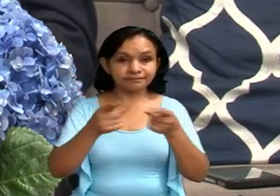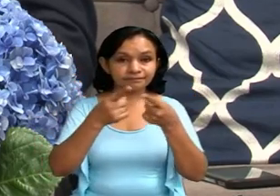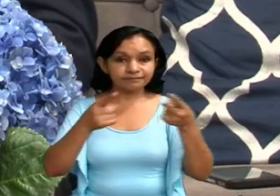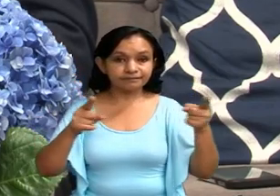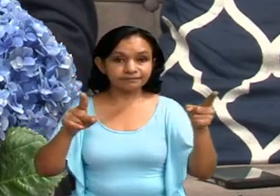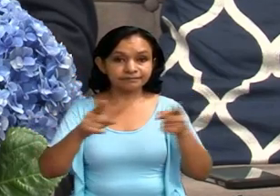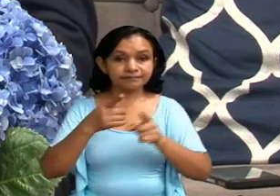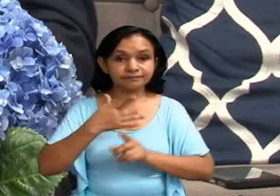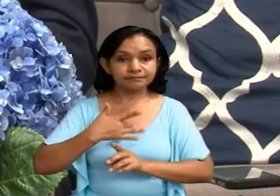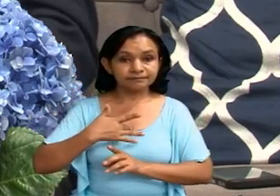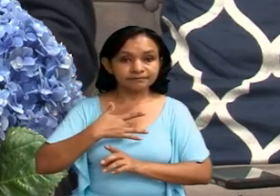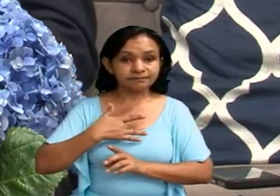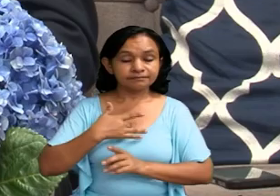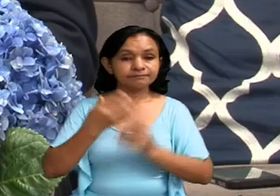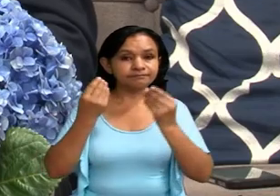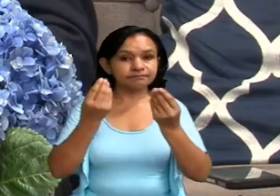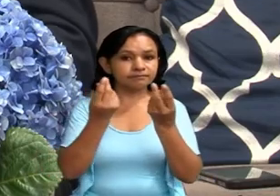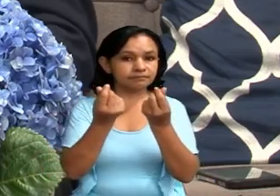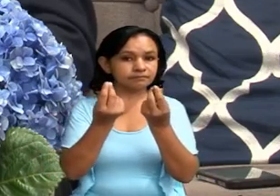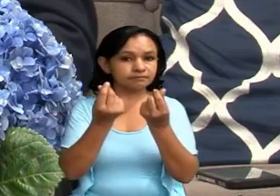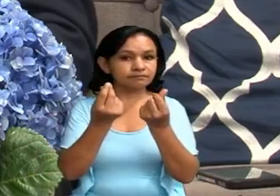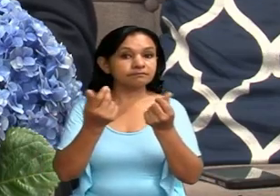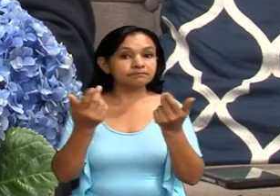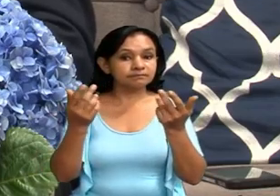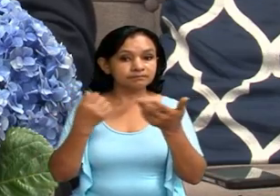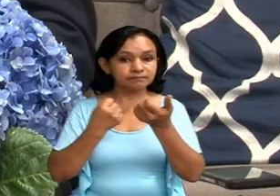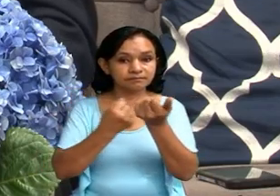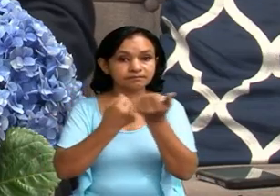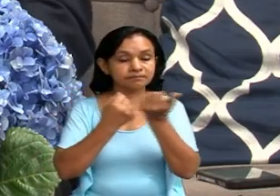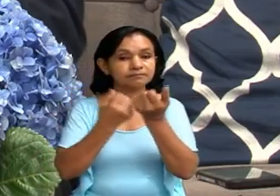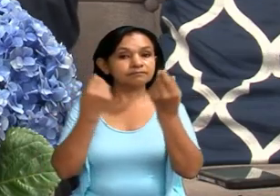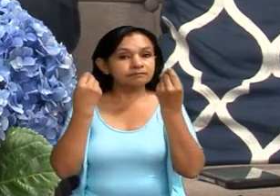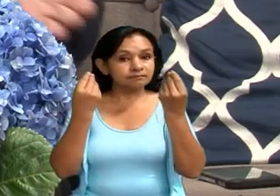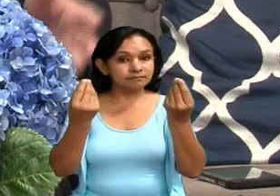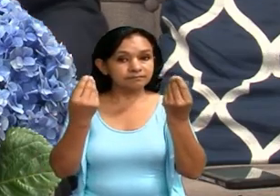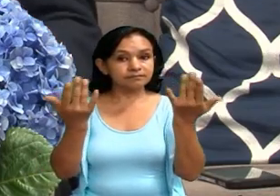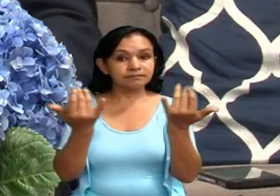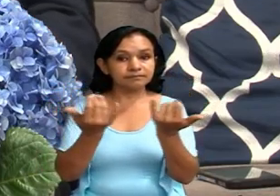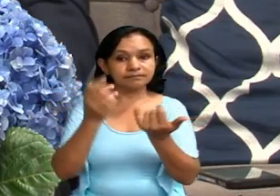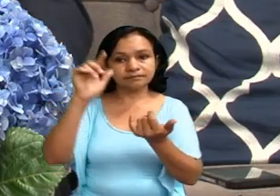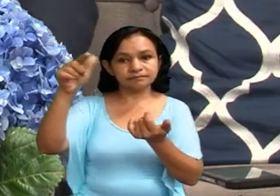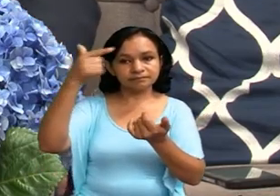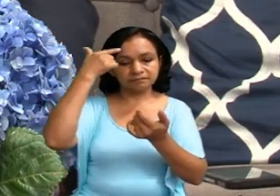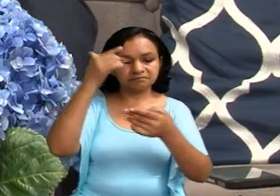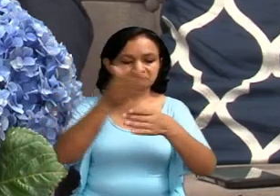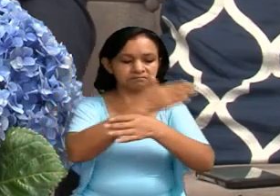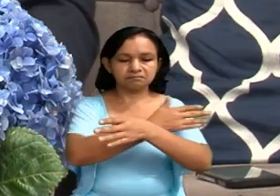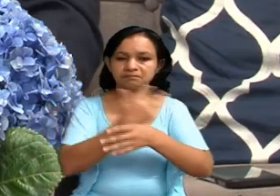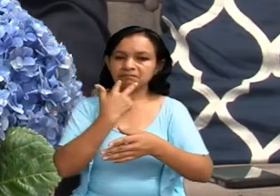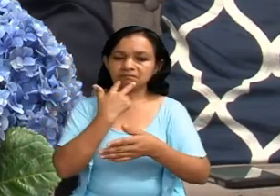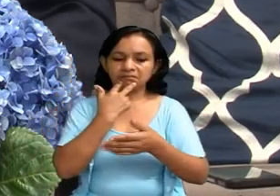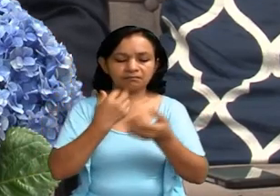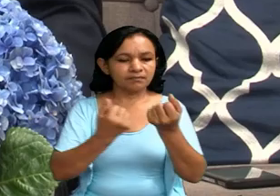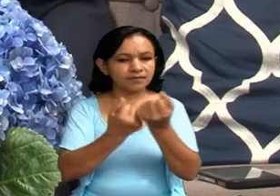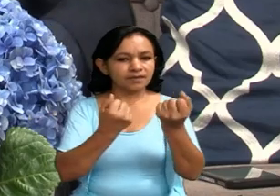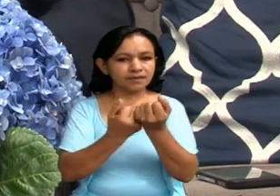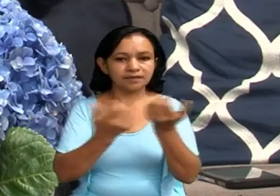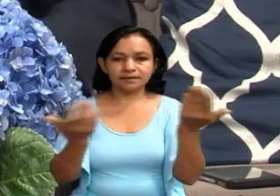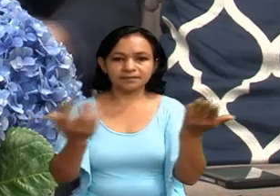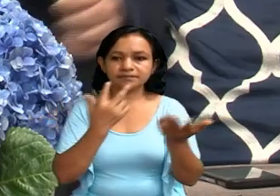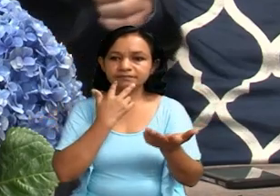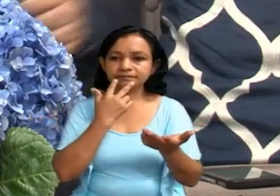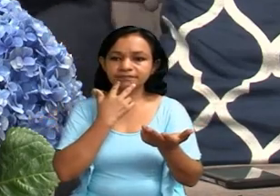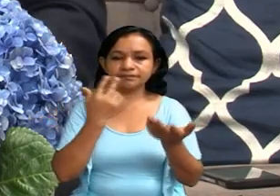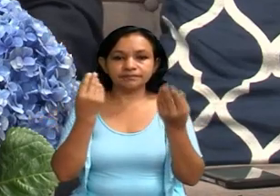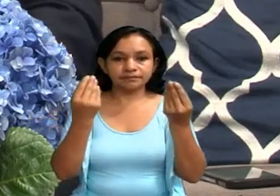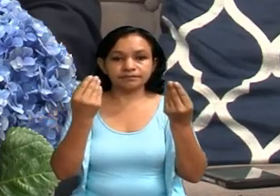esto necesita muchos recursos, necesita mucho apoyo. Y los otros gobiernos nunca lo dieron, ¿entendés? Entonces, lógicamente, por